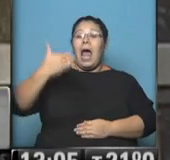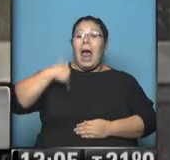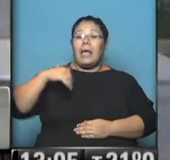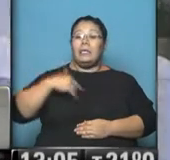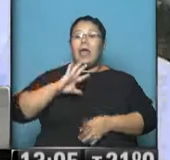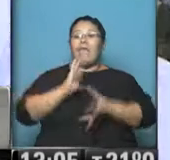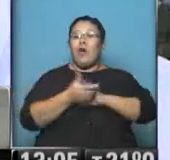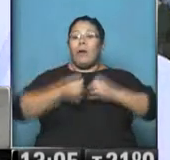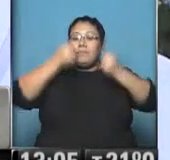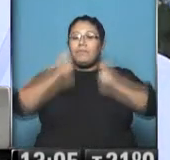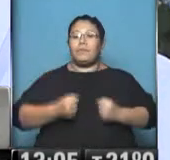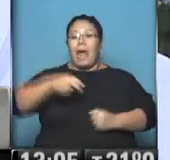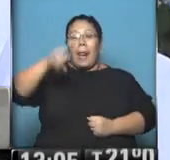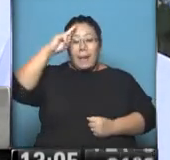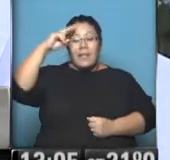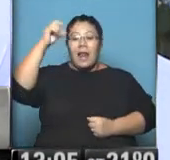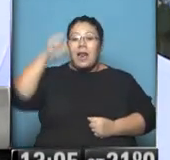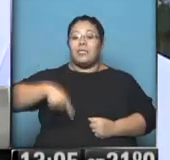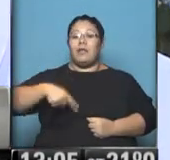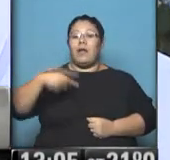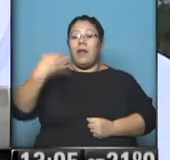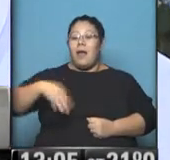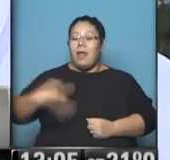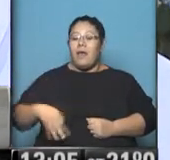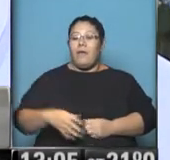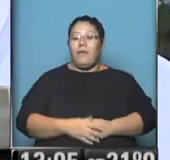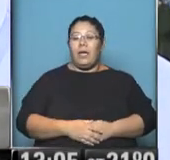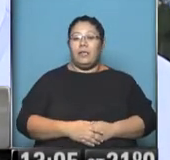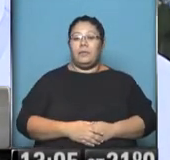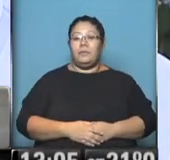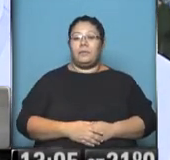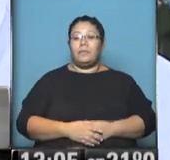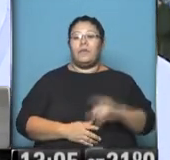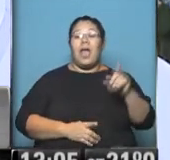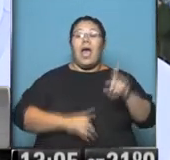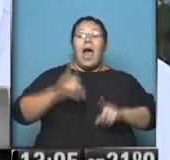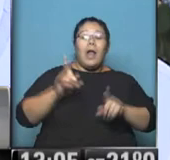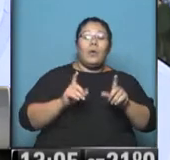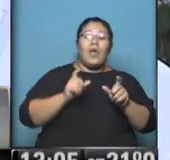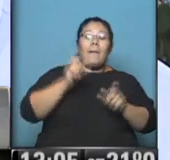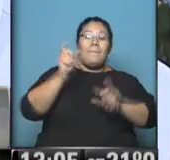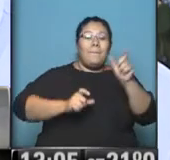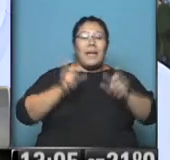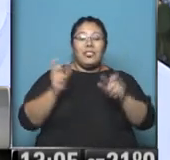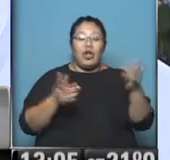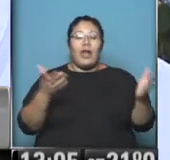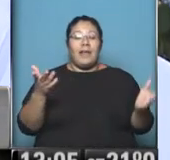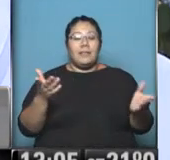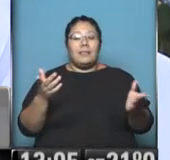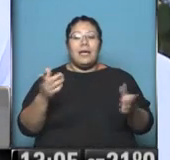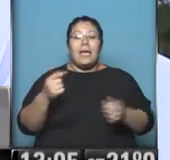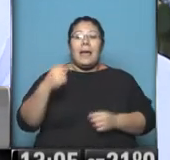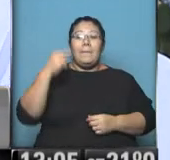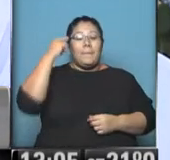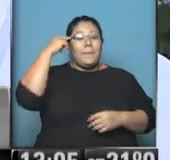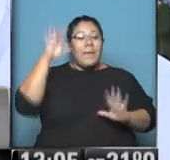su soberanía, ¿no? Como no podría ser de otra manera, salvo, bueno, algunas dirigencias argentinas que son tan coloniales que piensan que la ley de Nueva York